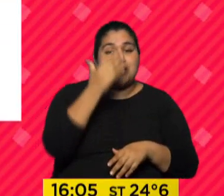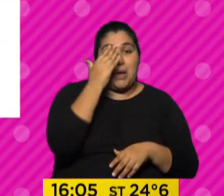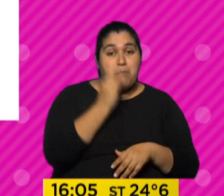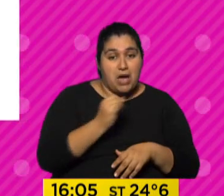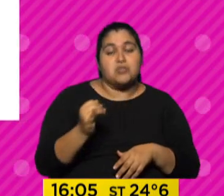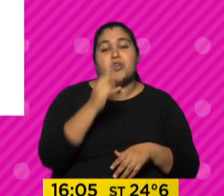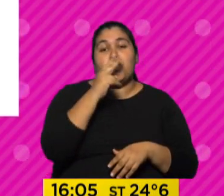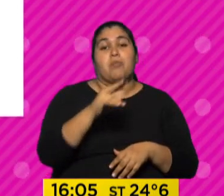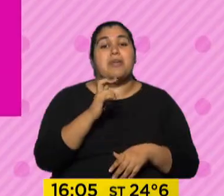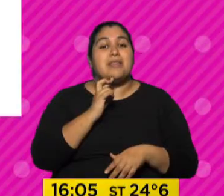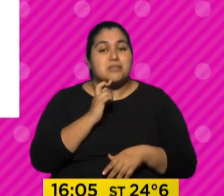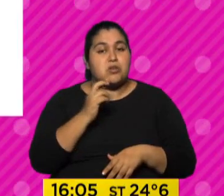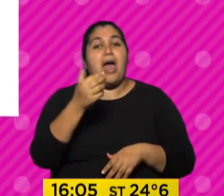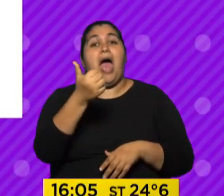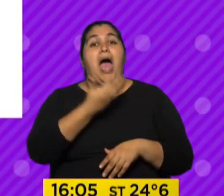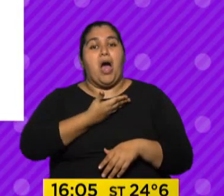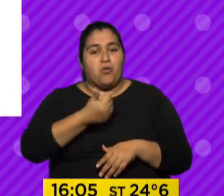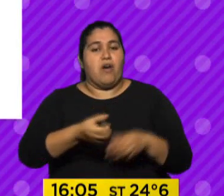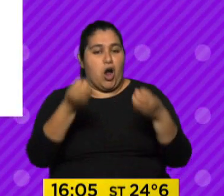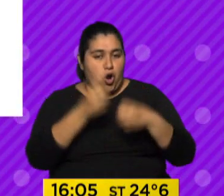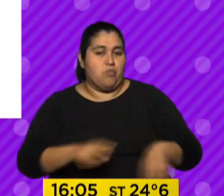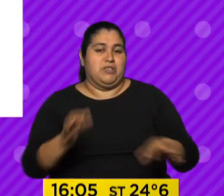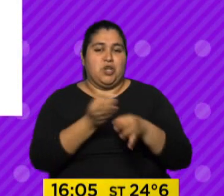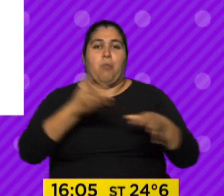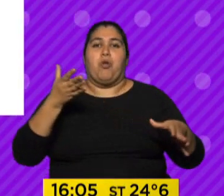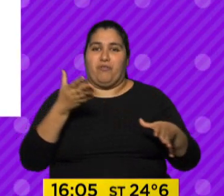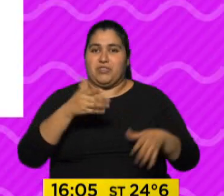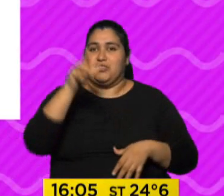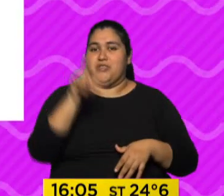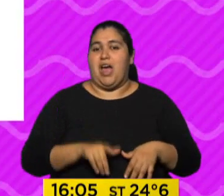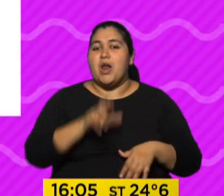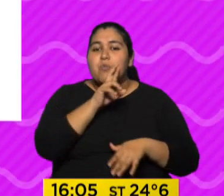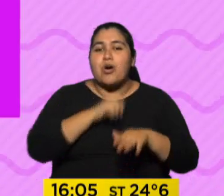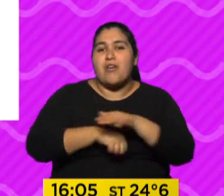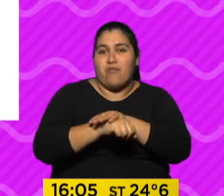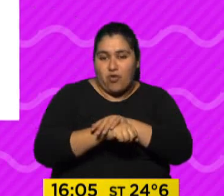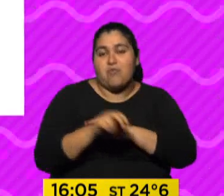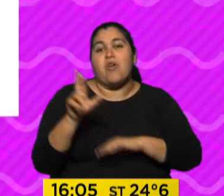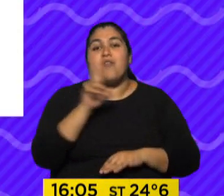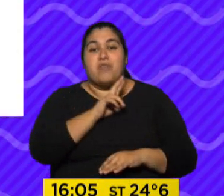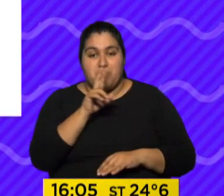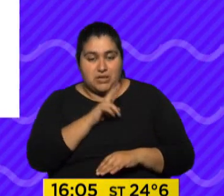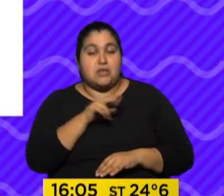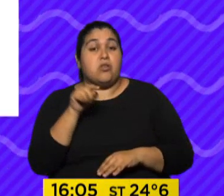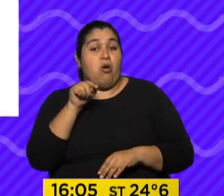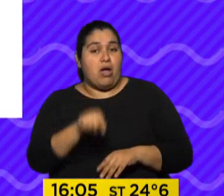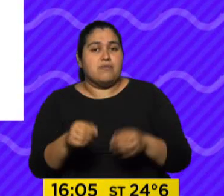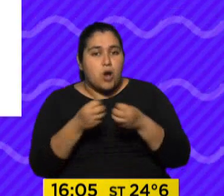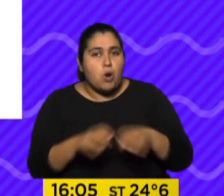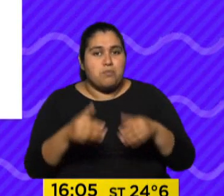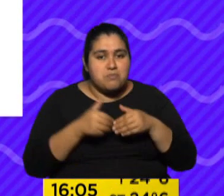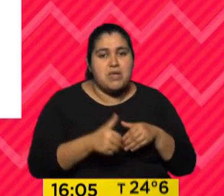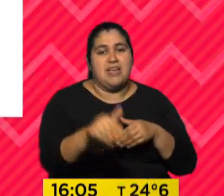de 2019, la AFA anunció el inicio de la profesionalización de la Liga de Fútbol Femenino. Esta comenzaría a partir